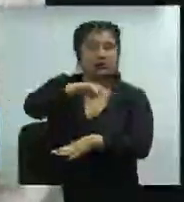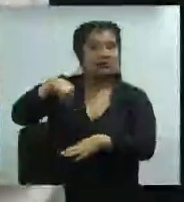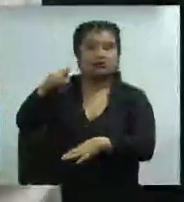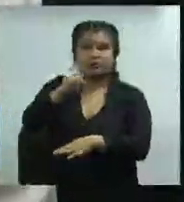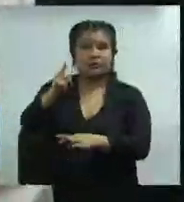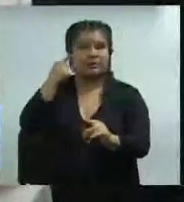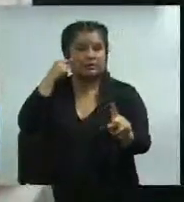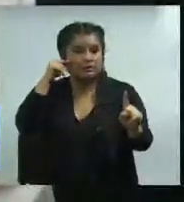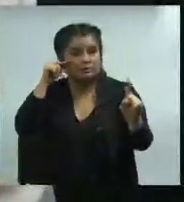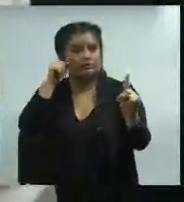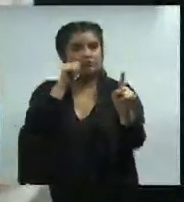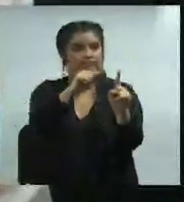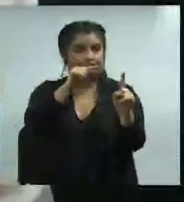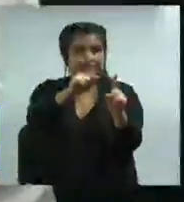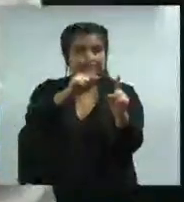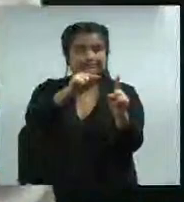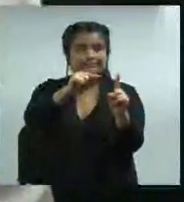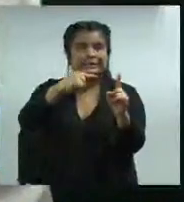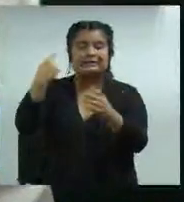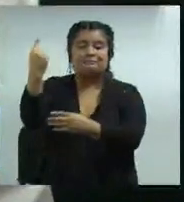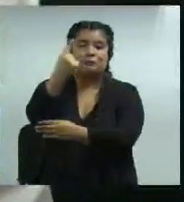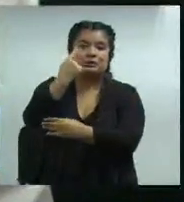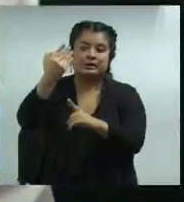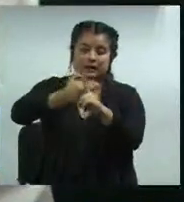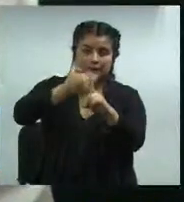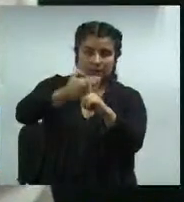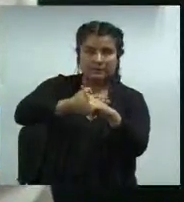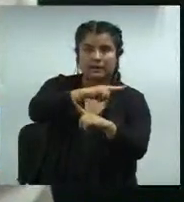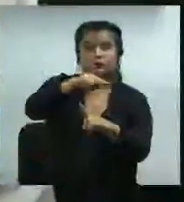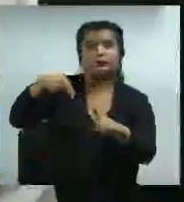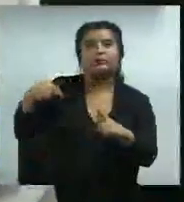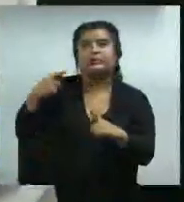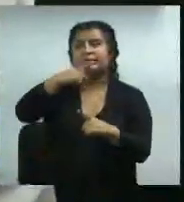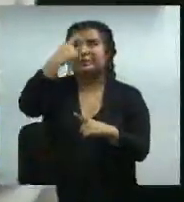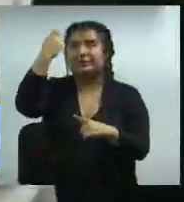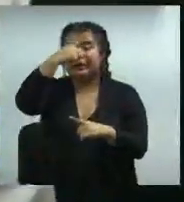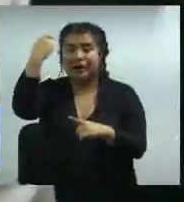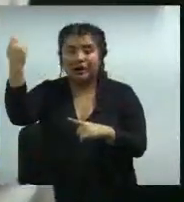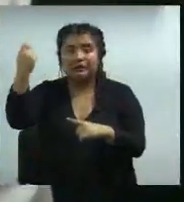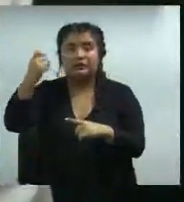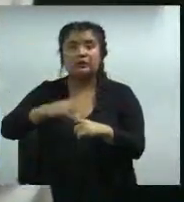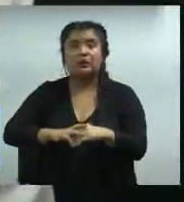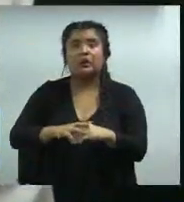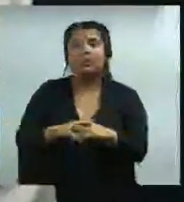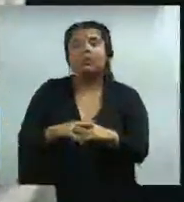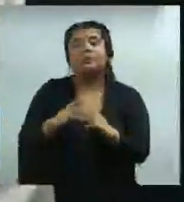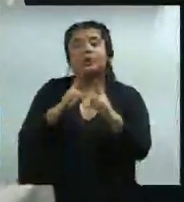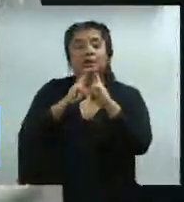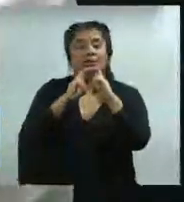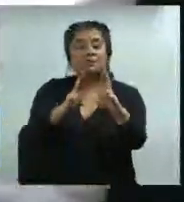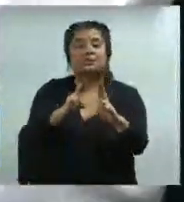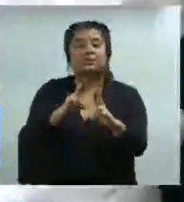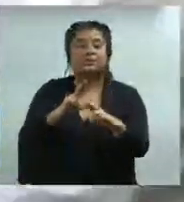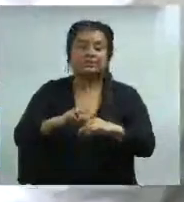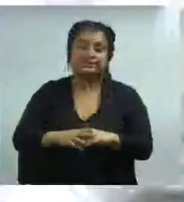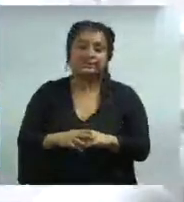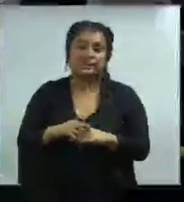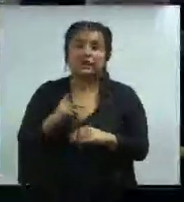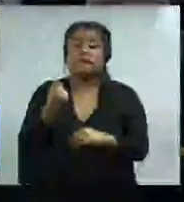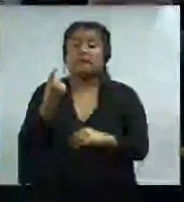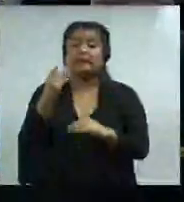entrando verdaderamente al fondo del problema, estamos trabajando por los efectos y no por las causas. Muchas gracias.